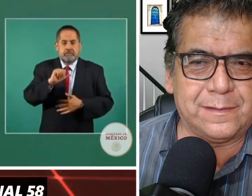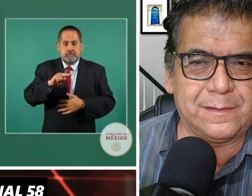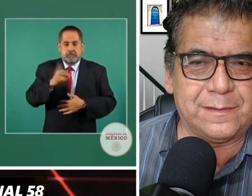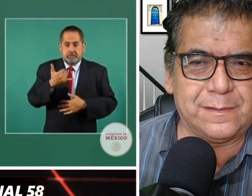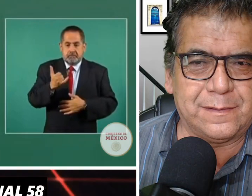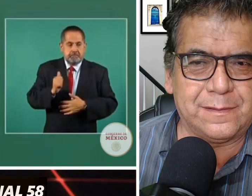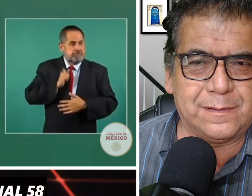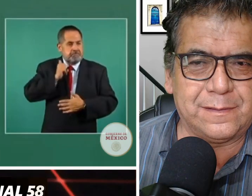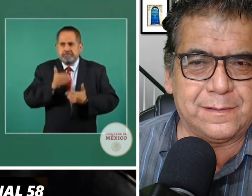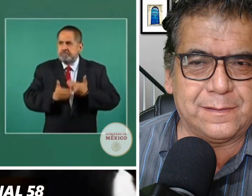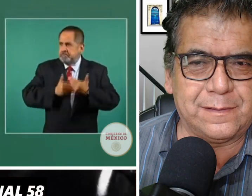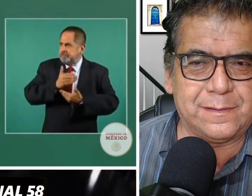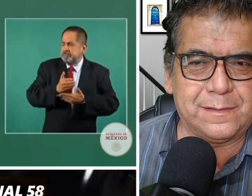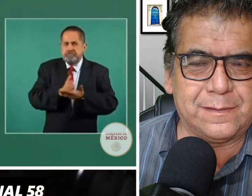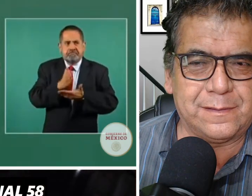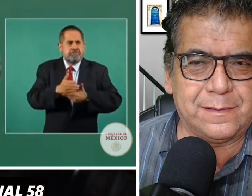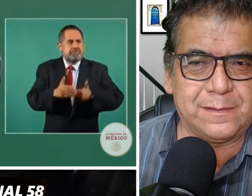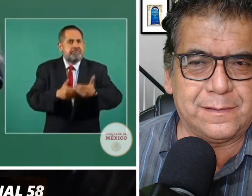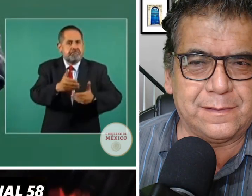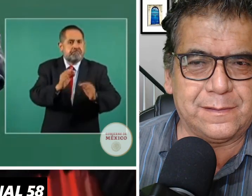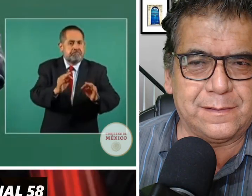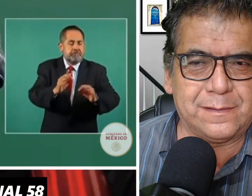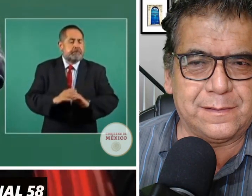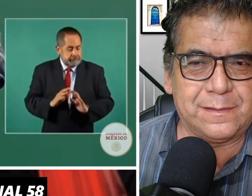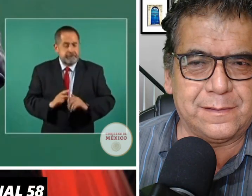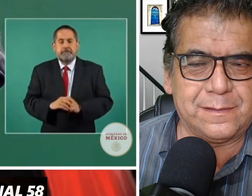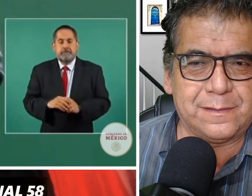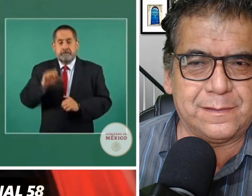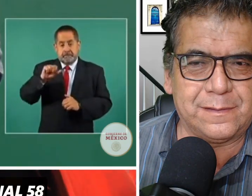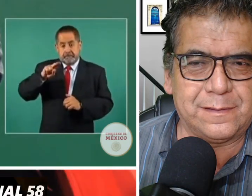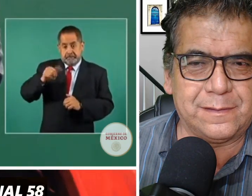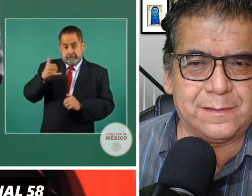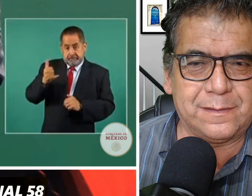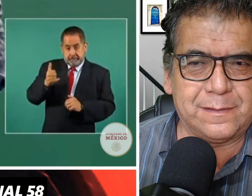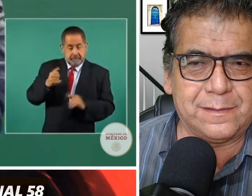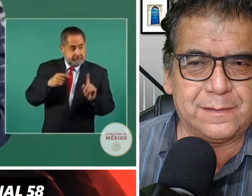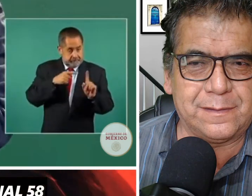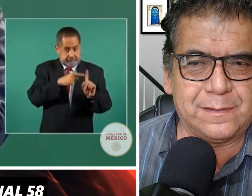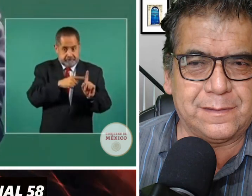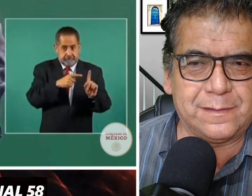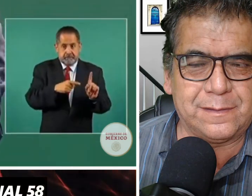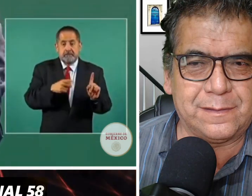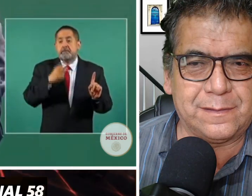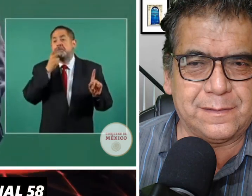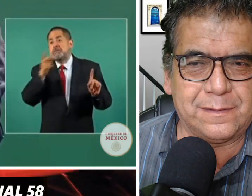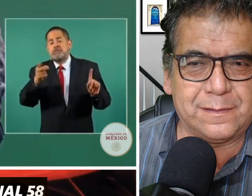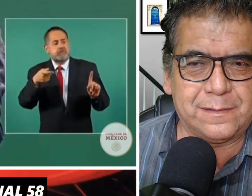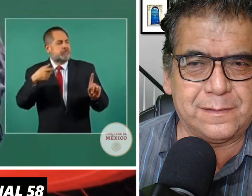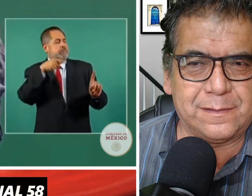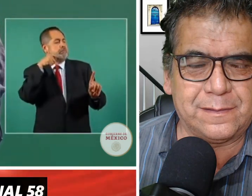y lo culpaban de estar muy cercano al presidente